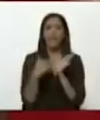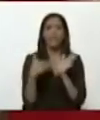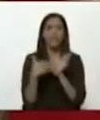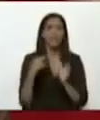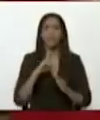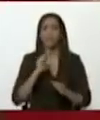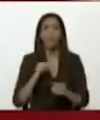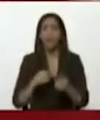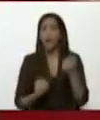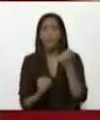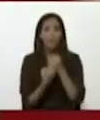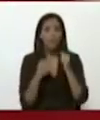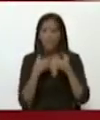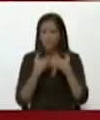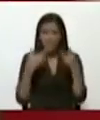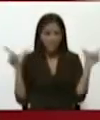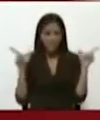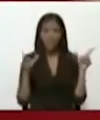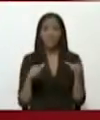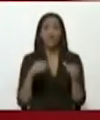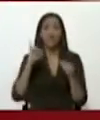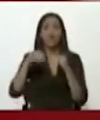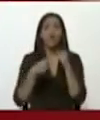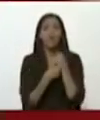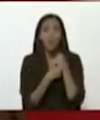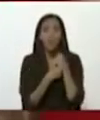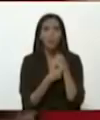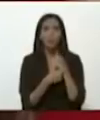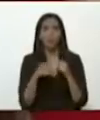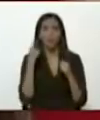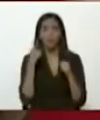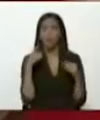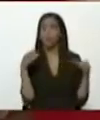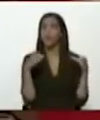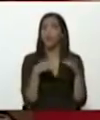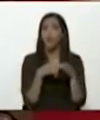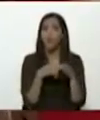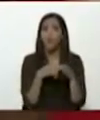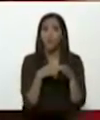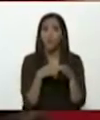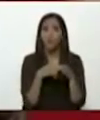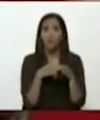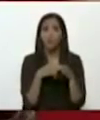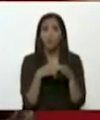apoyan abiertamente a Guaidó, que como tú decías, es una de las alas, que